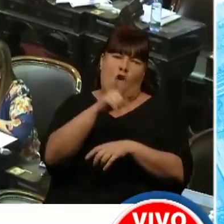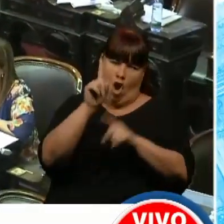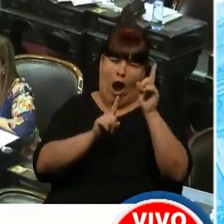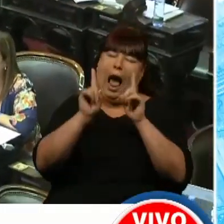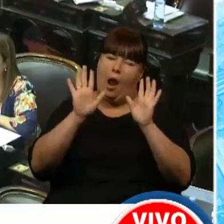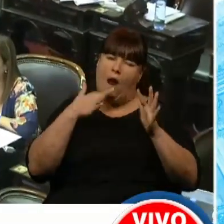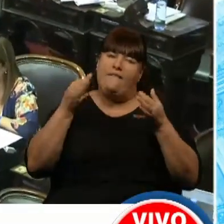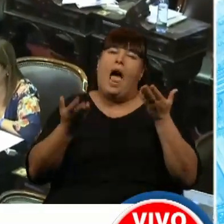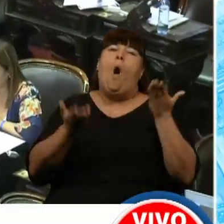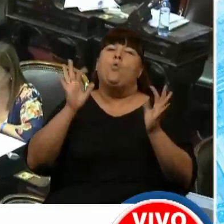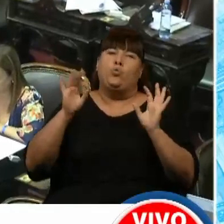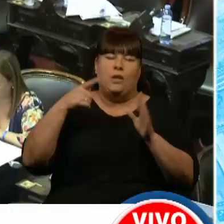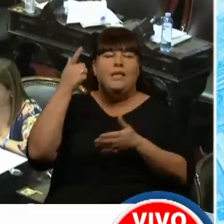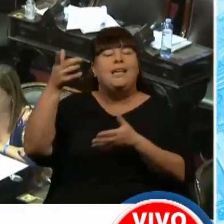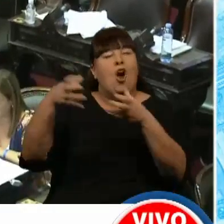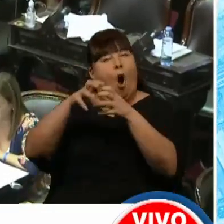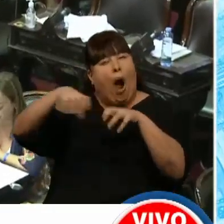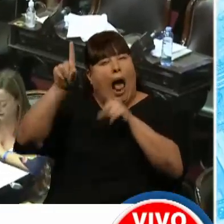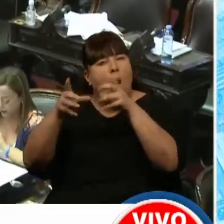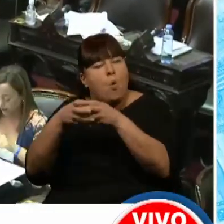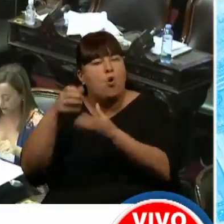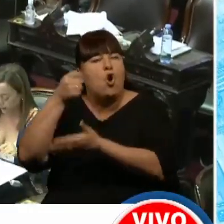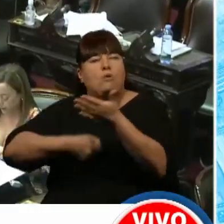anterior, para ser justa, intentó permanentemente